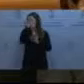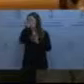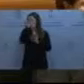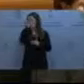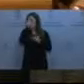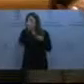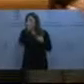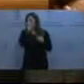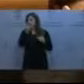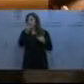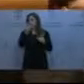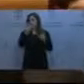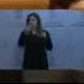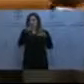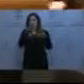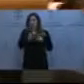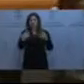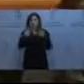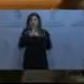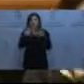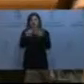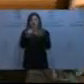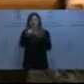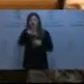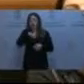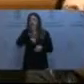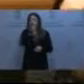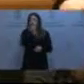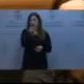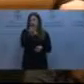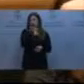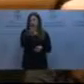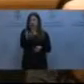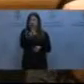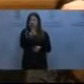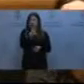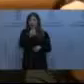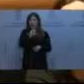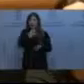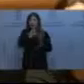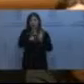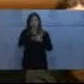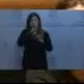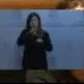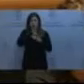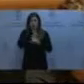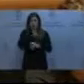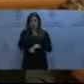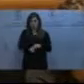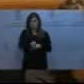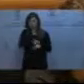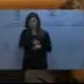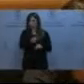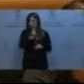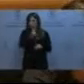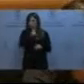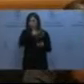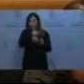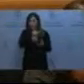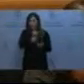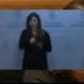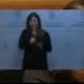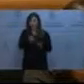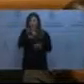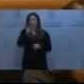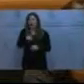fusión de las tres entidades, pero, honestamente, lo que no aprobamos fue que luego se incumpla la ley en la provisión de esos puestos directivos. Y